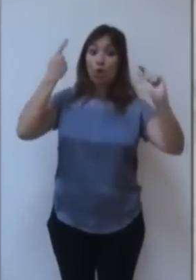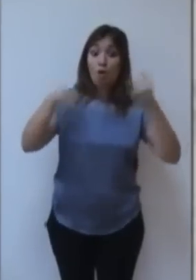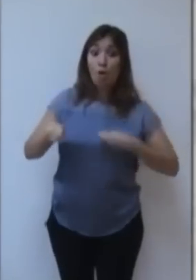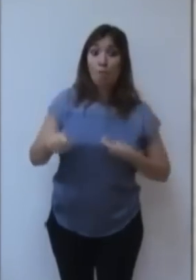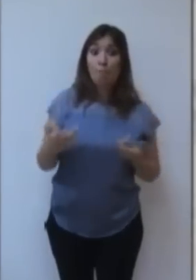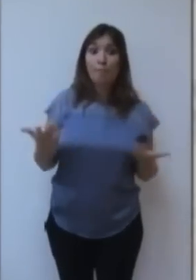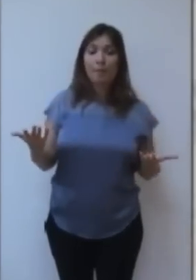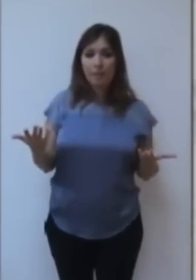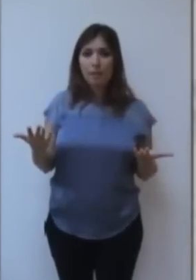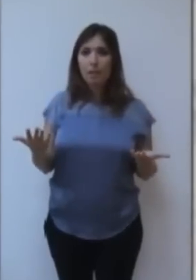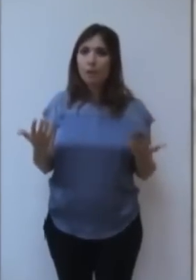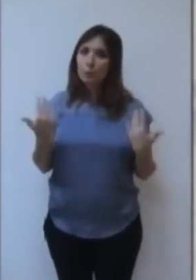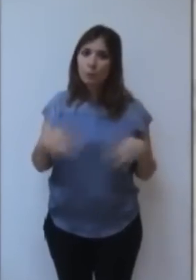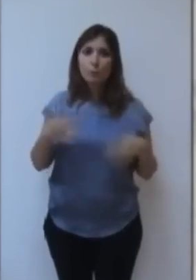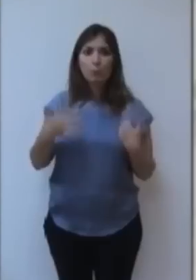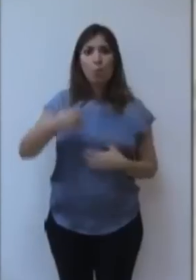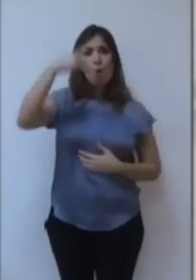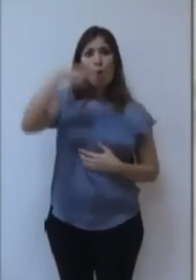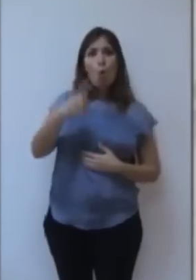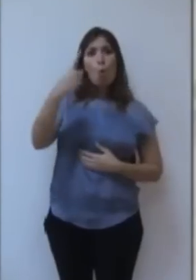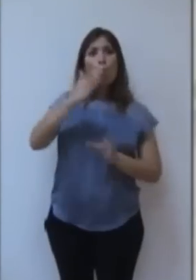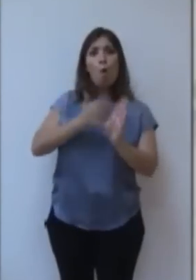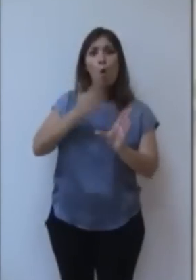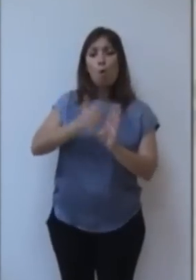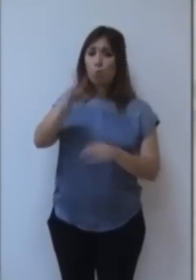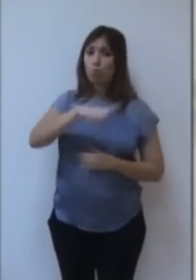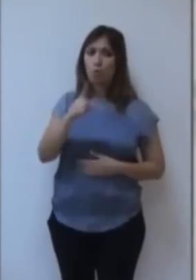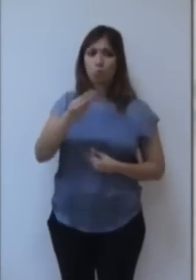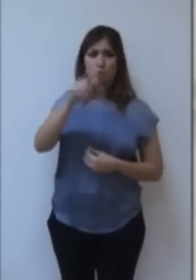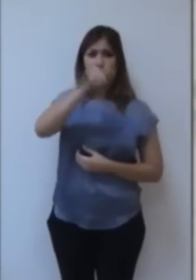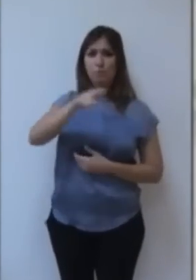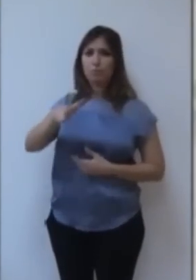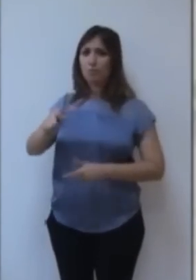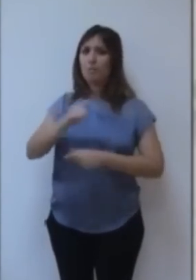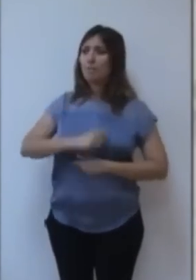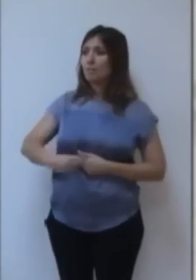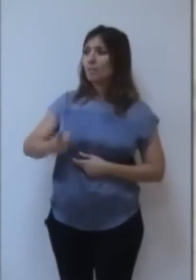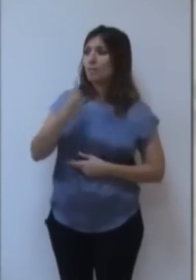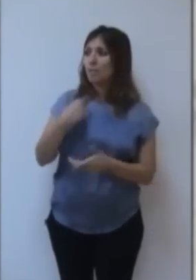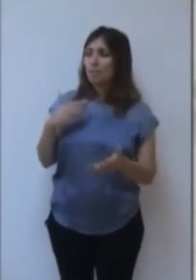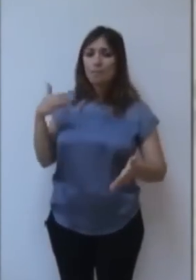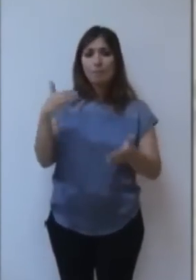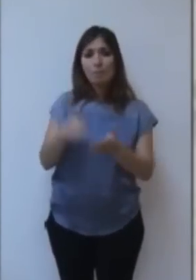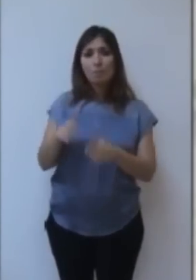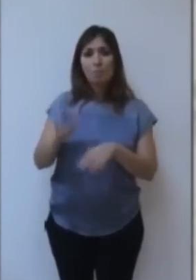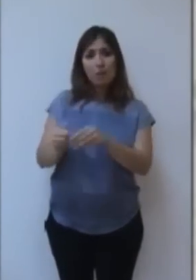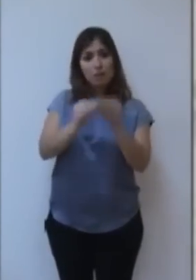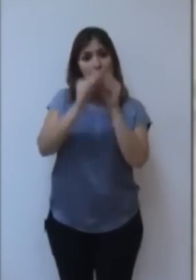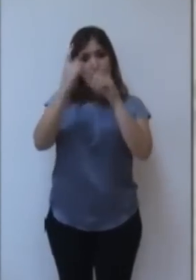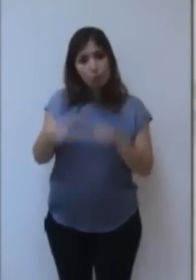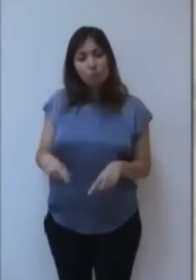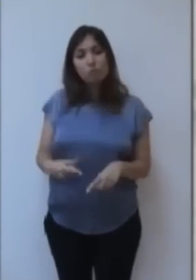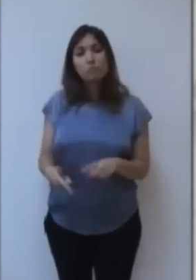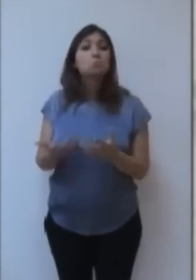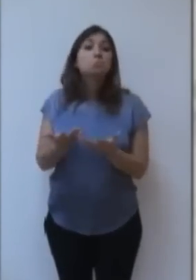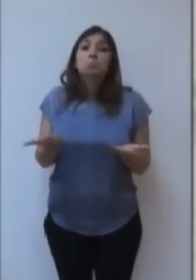comillas, son muchos individuos distintos y eso puede ser una dificultad para estandarizar cosas,